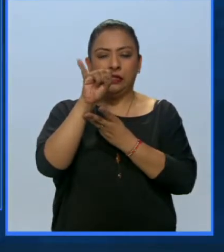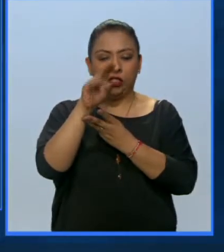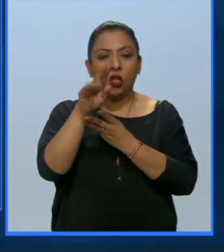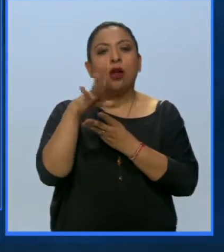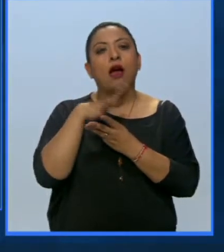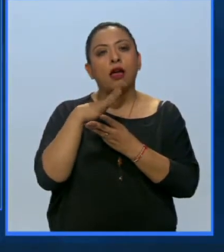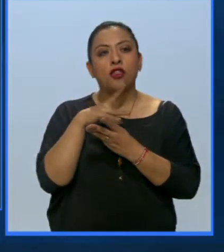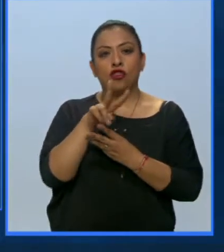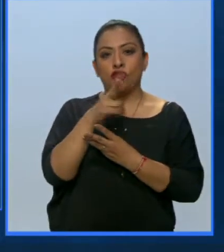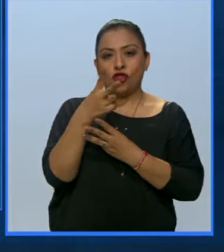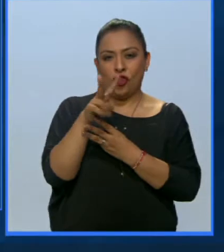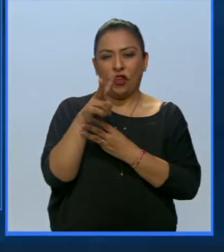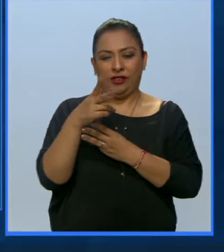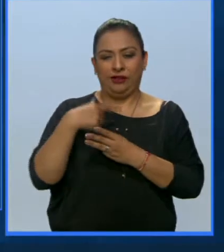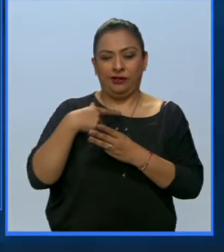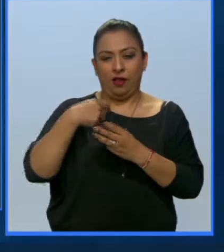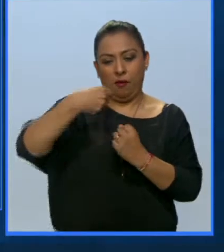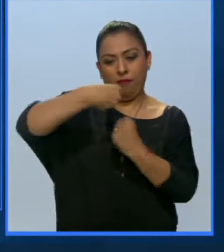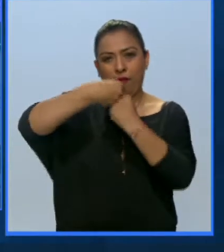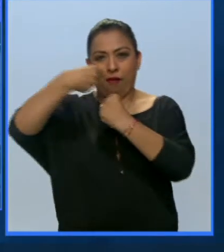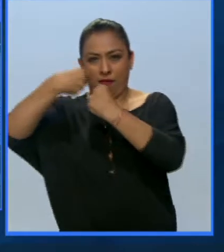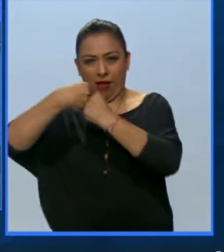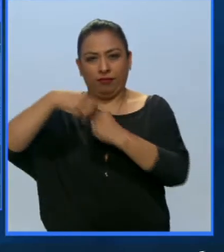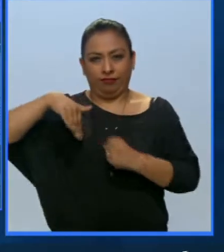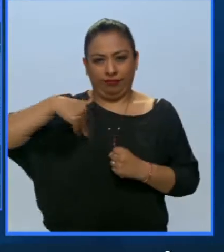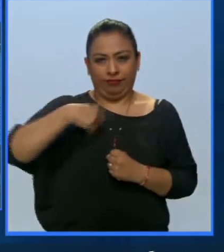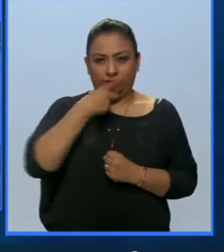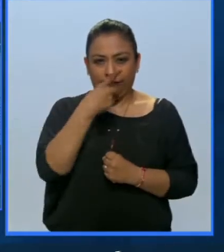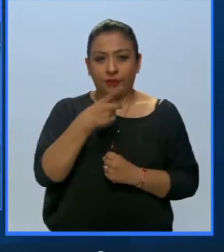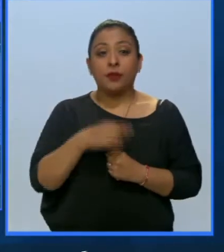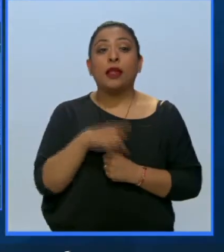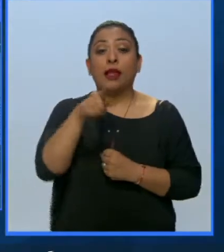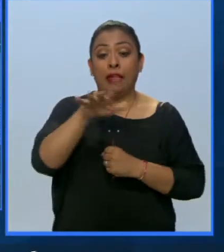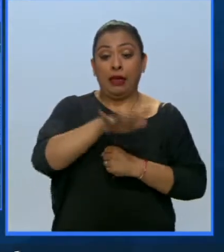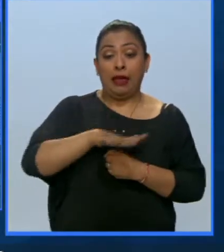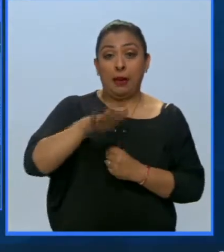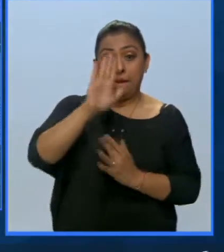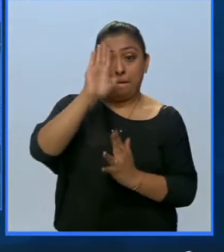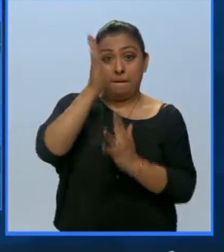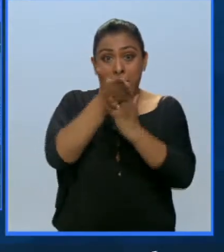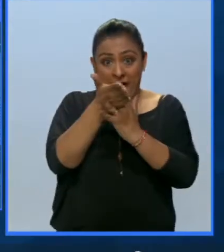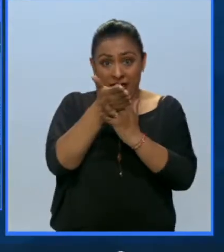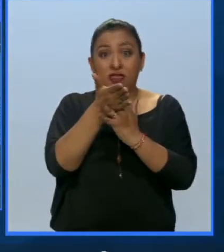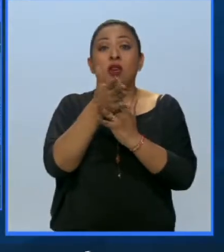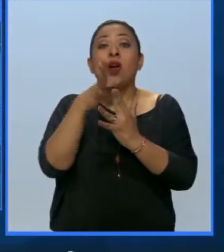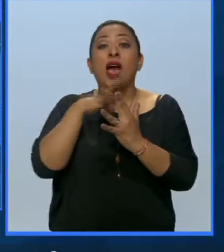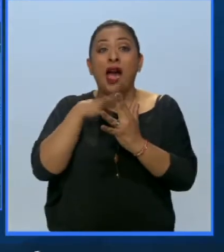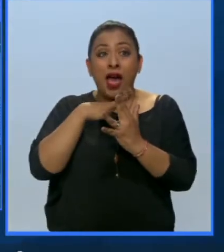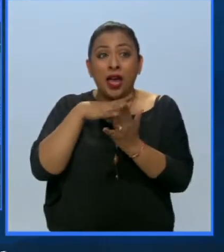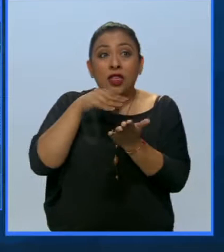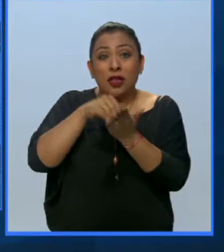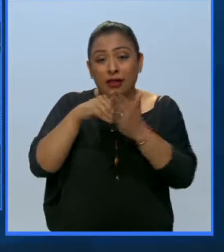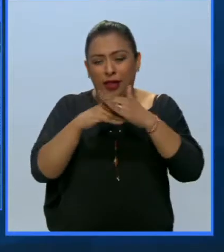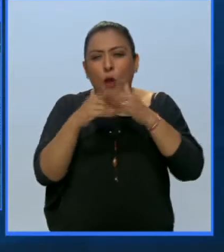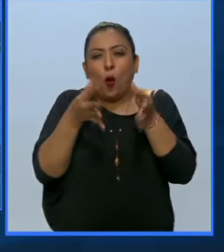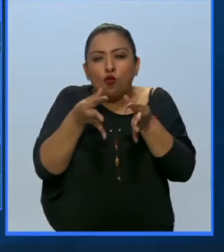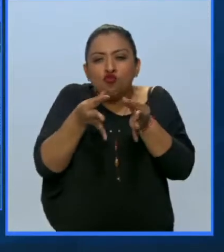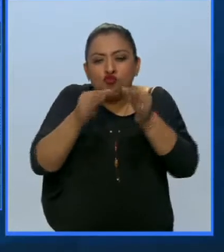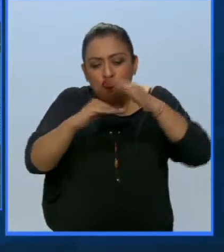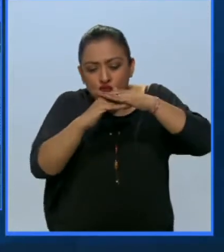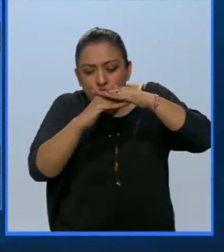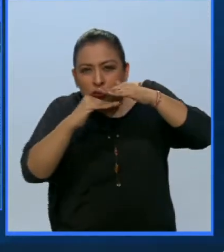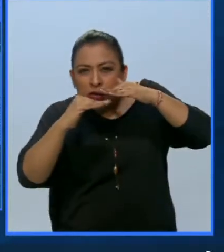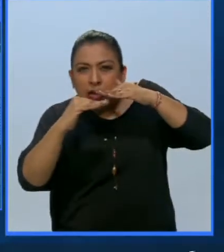delimita ambas, a la que ya hice alusión también hace un momento. En esa zona de transición en medio, donde todavía hay sedimentos más delgaditos,